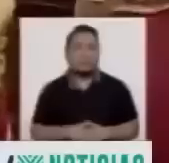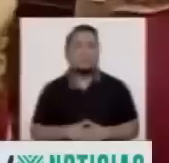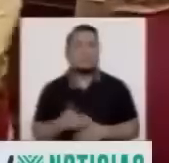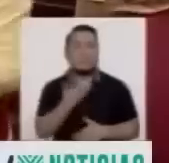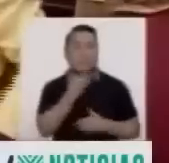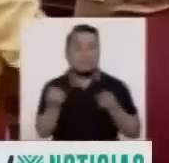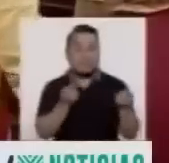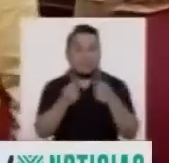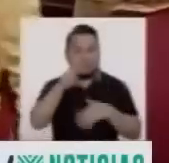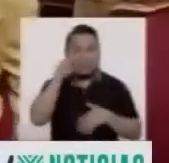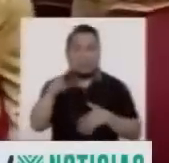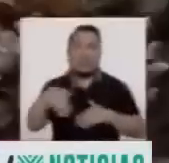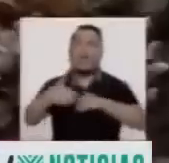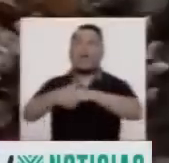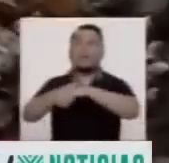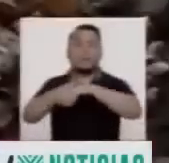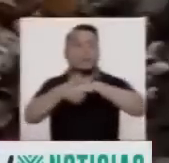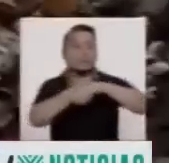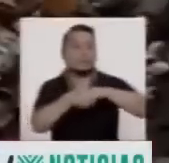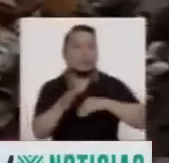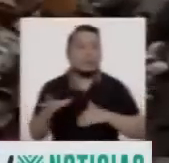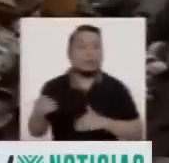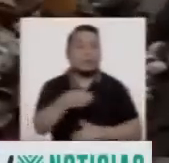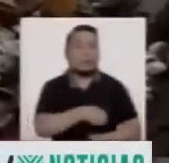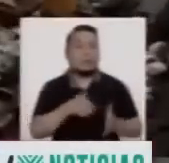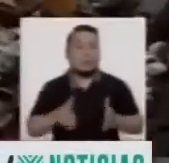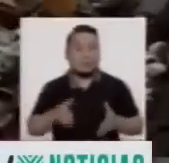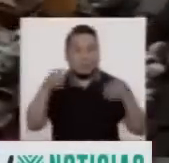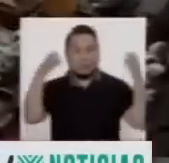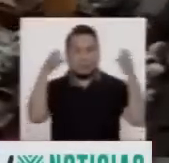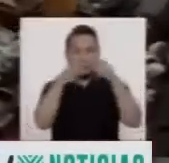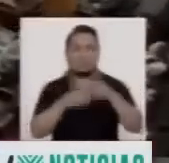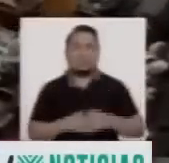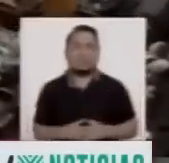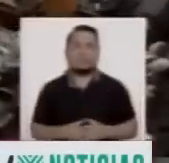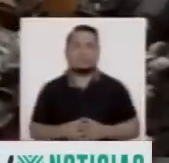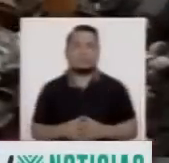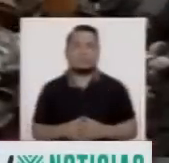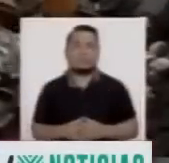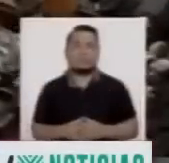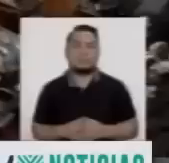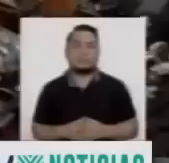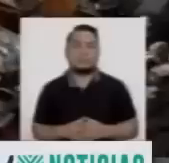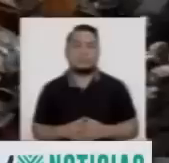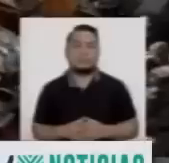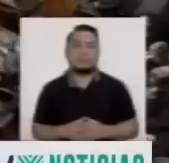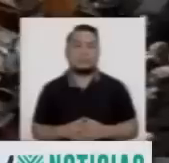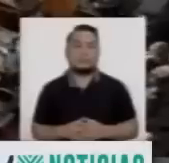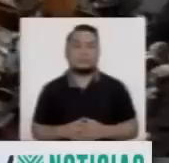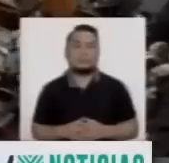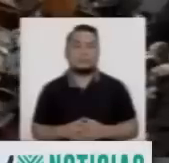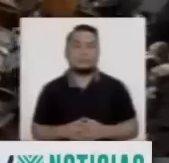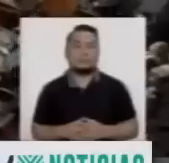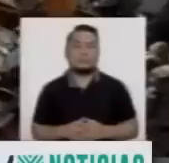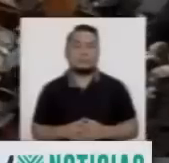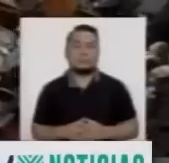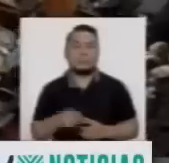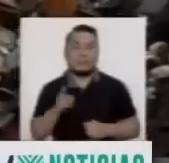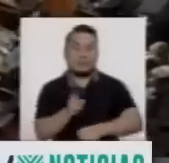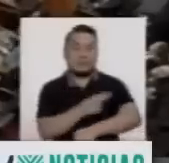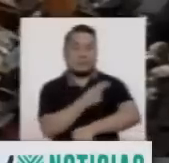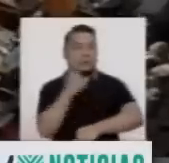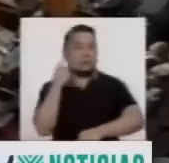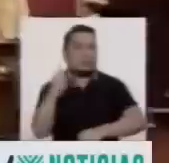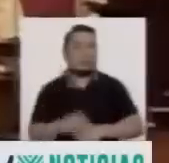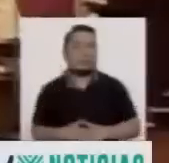la experiencia familiar profesional política qué nos puedes decir sobre este fenómeno ahora en el 2023 no